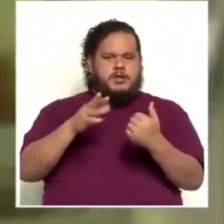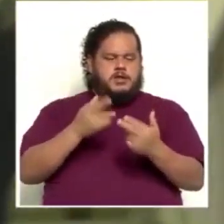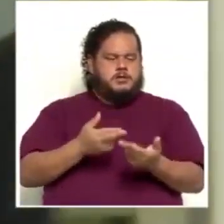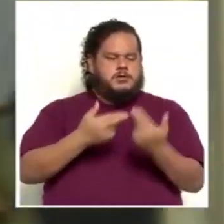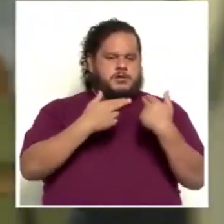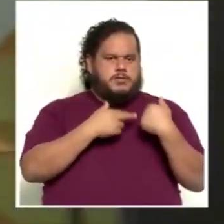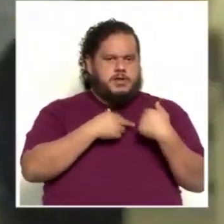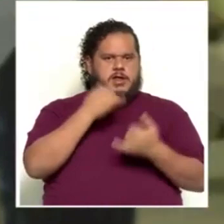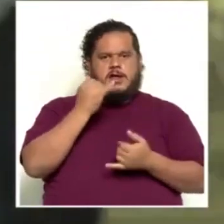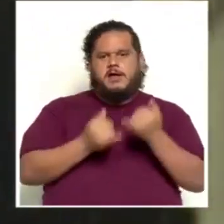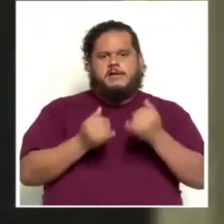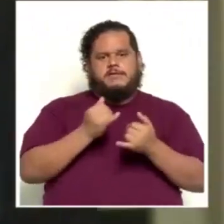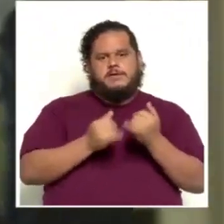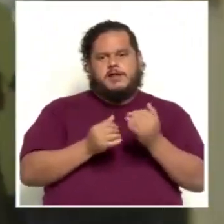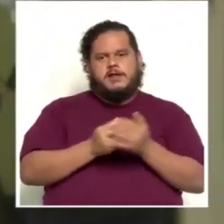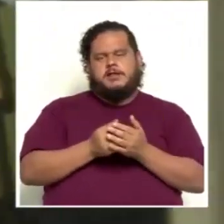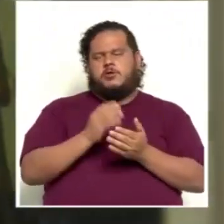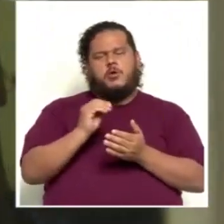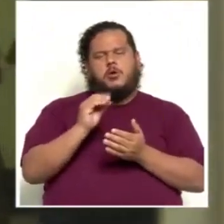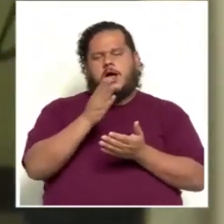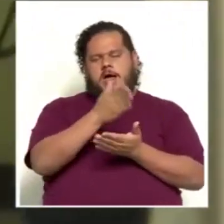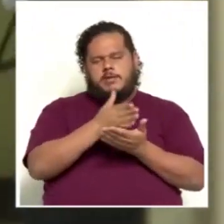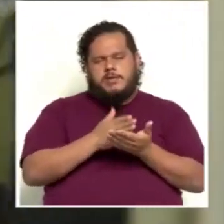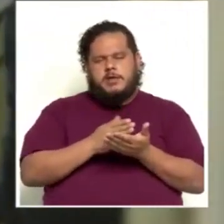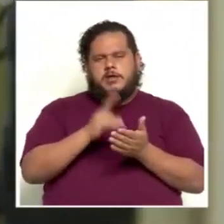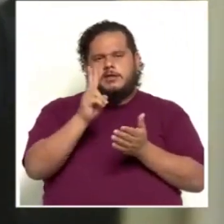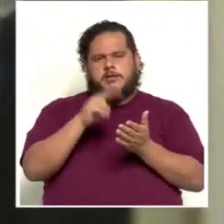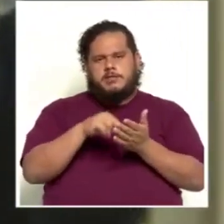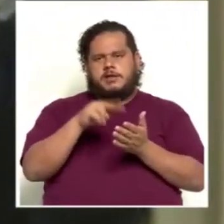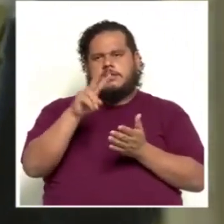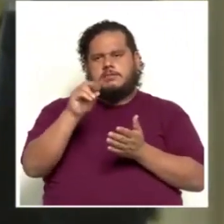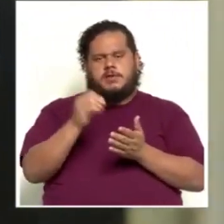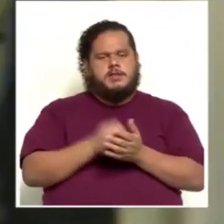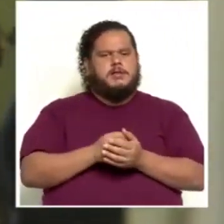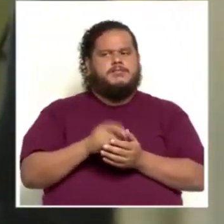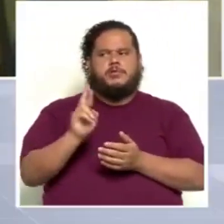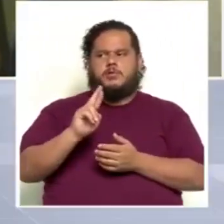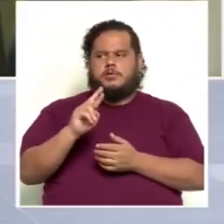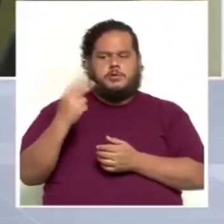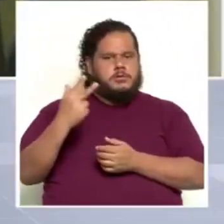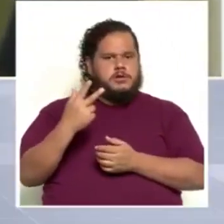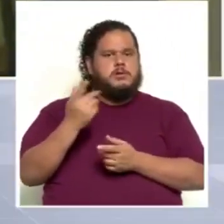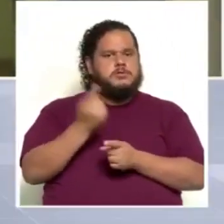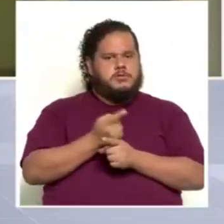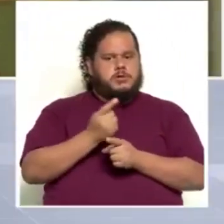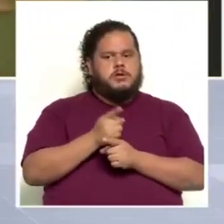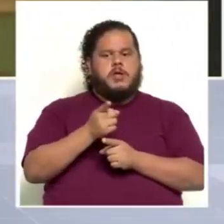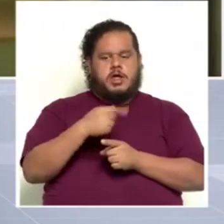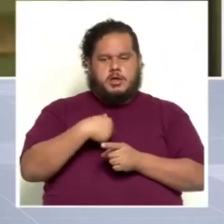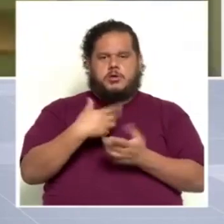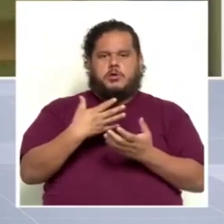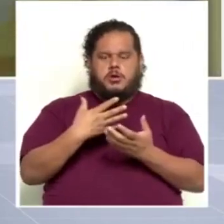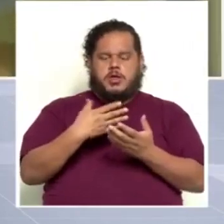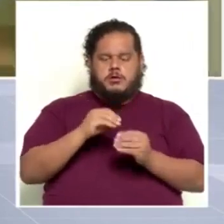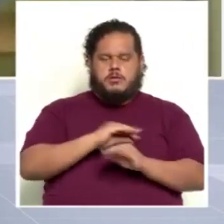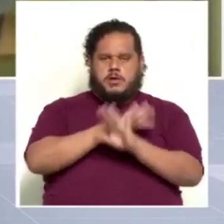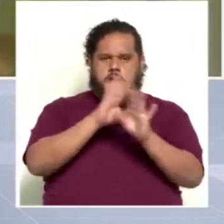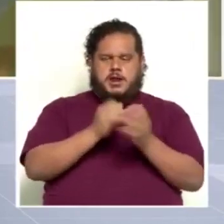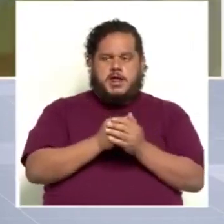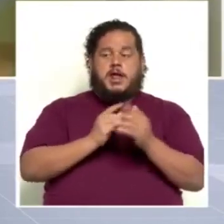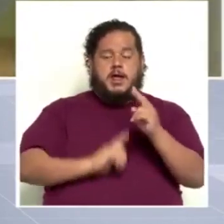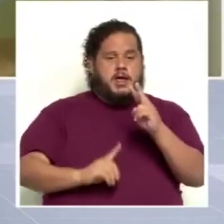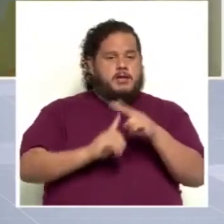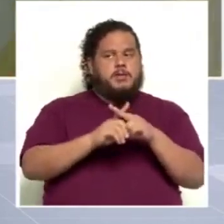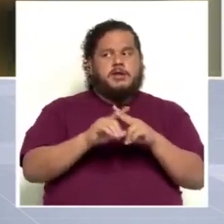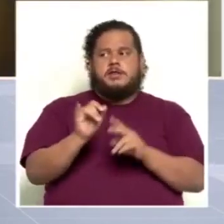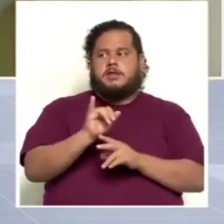cargo a finales, o a mediados más bien, del 2020. Don Rodrigo Chávez, en efecto, ahí es donde quiero hacer la acotación, sí aparece